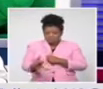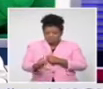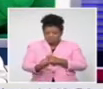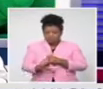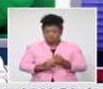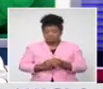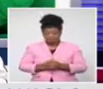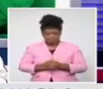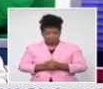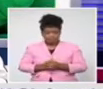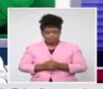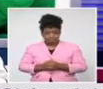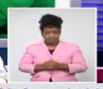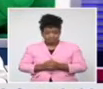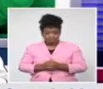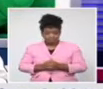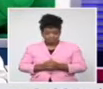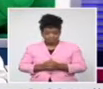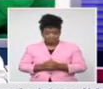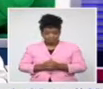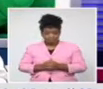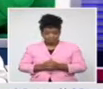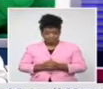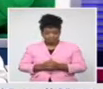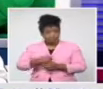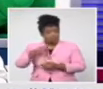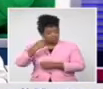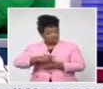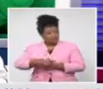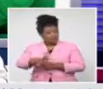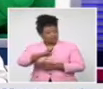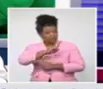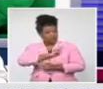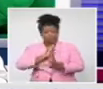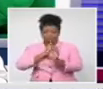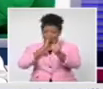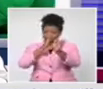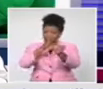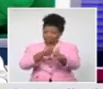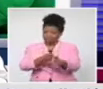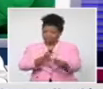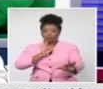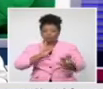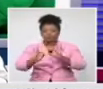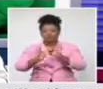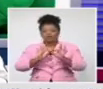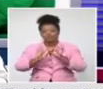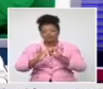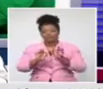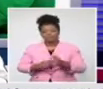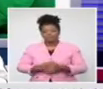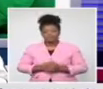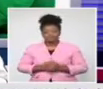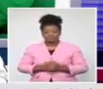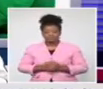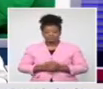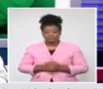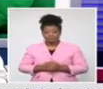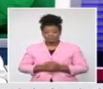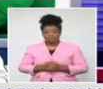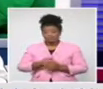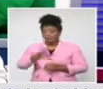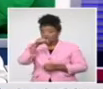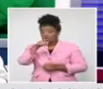no tenemos un poco de responsabilidad o bastante en la protección de este grupo de edad. Hoy la cifra